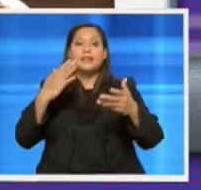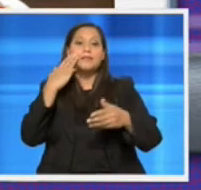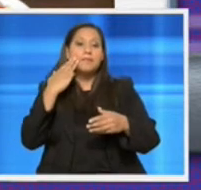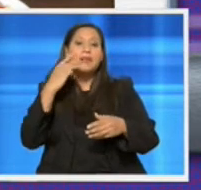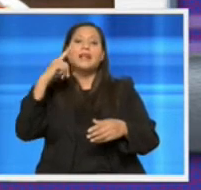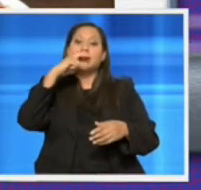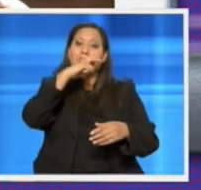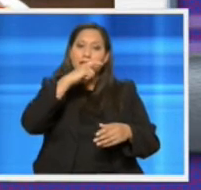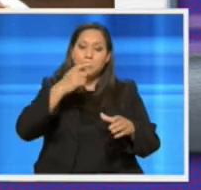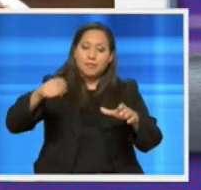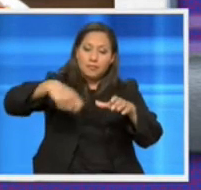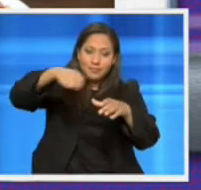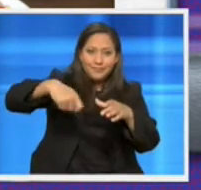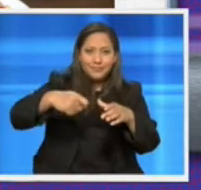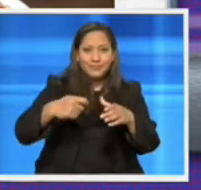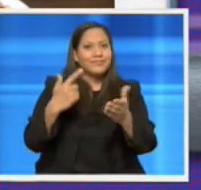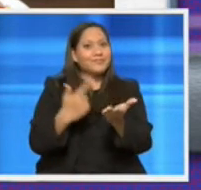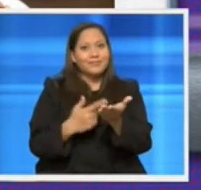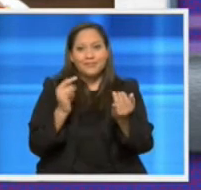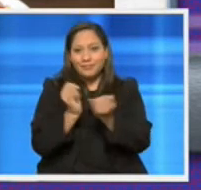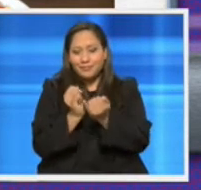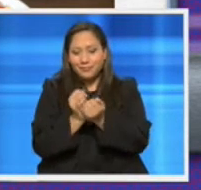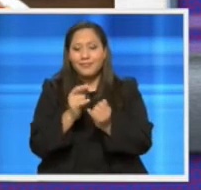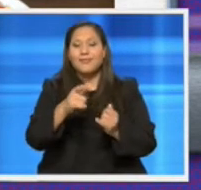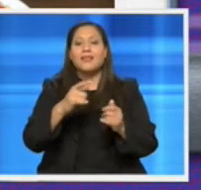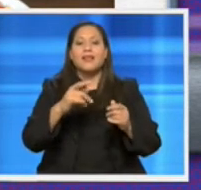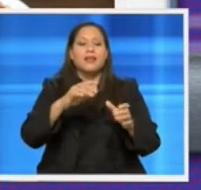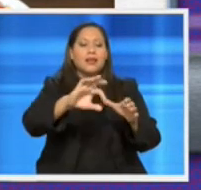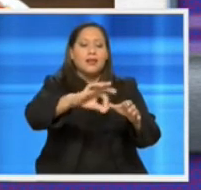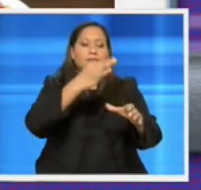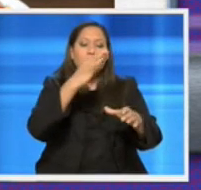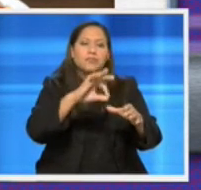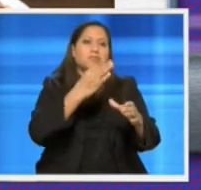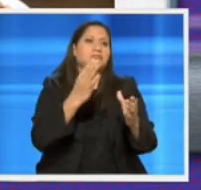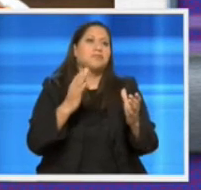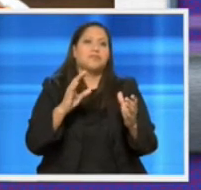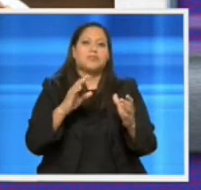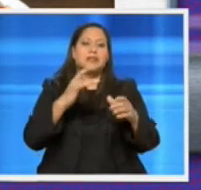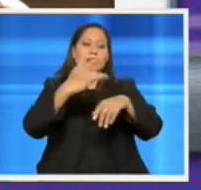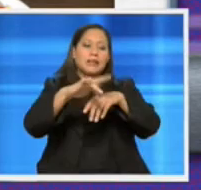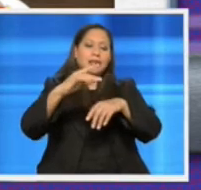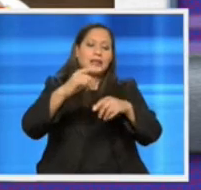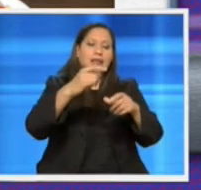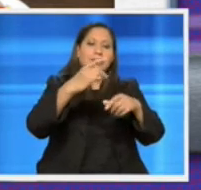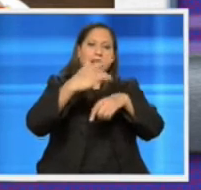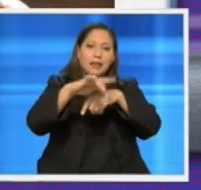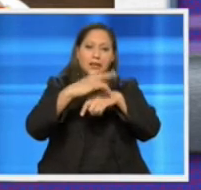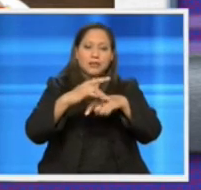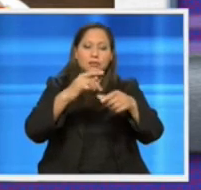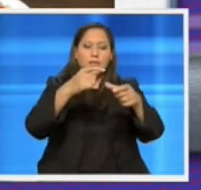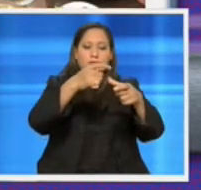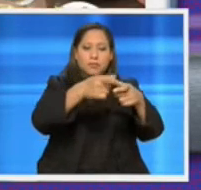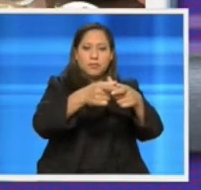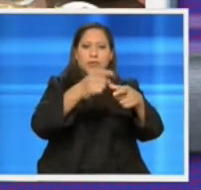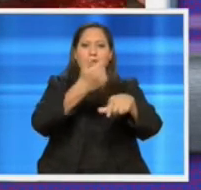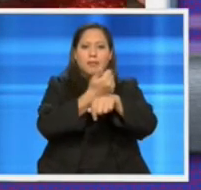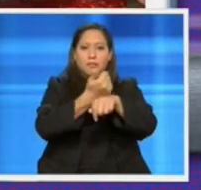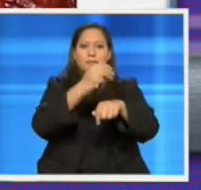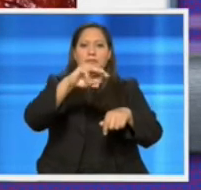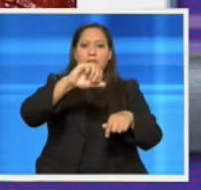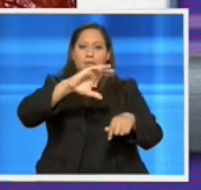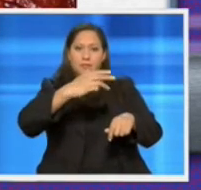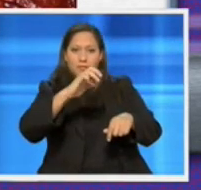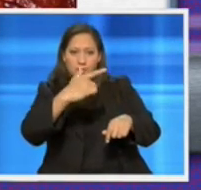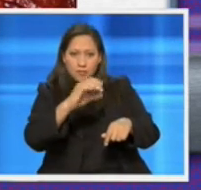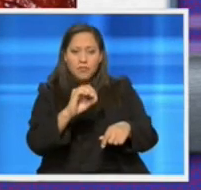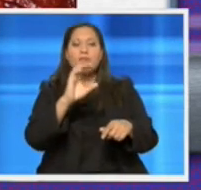lo mejor la botana trae demasiada grasa porque pusiste, no sé, quesitos con queso manchego o Sí, que carnes